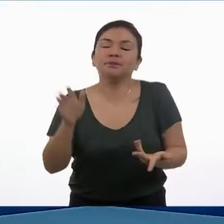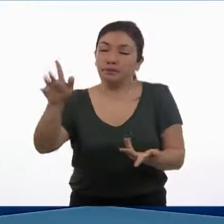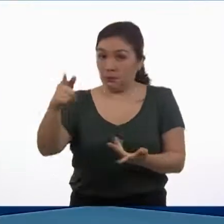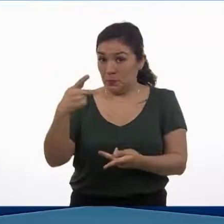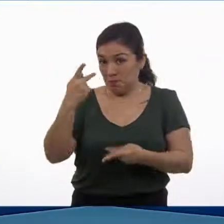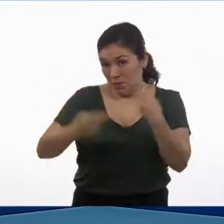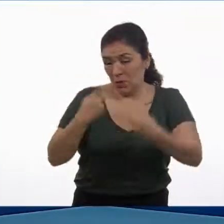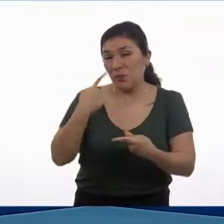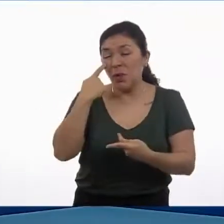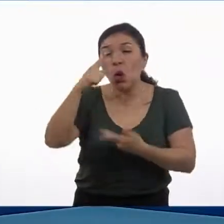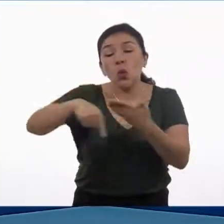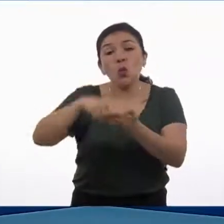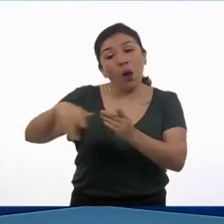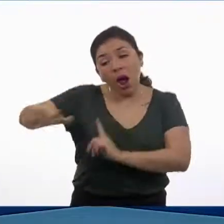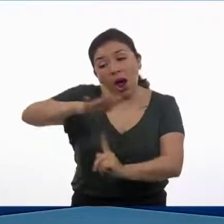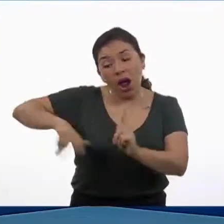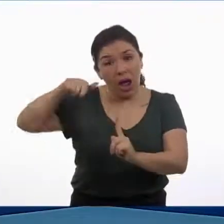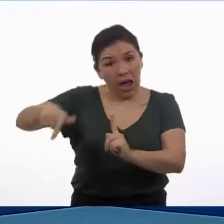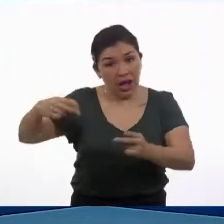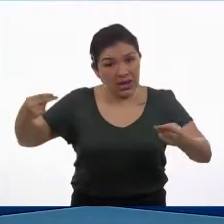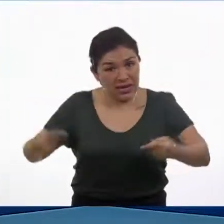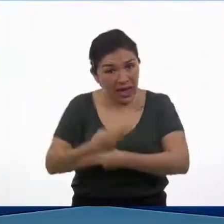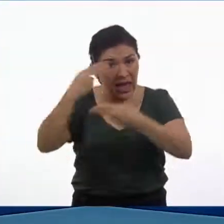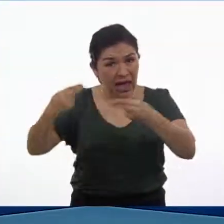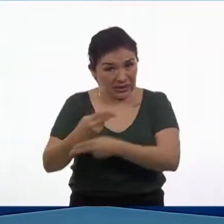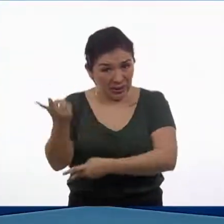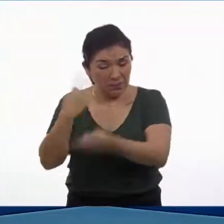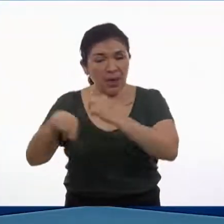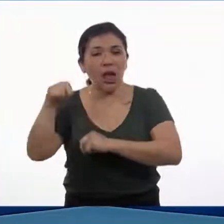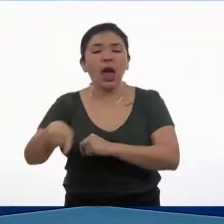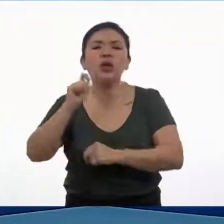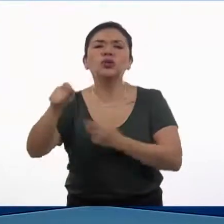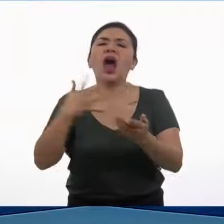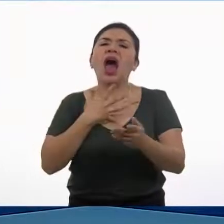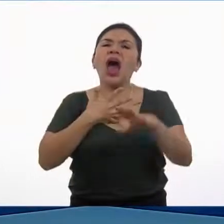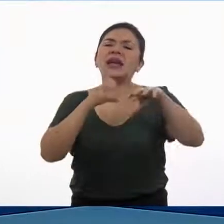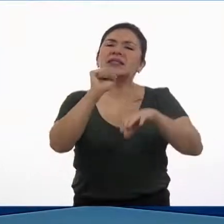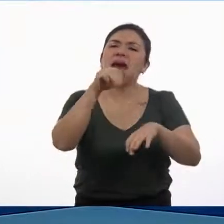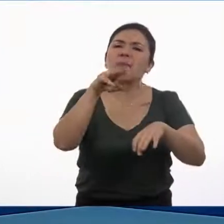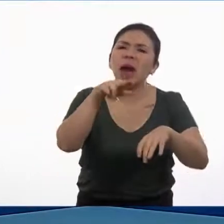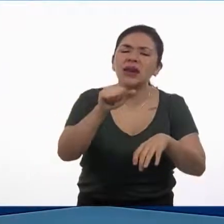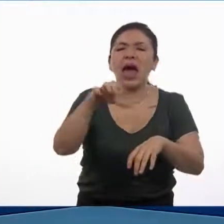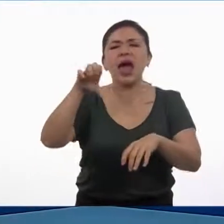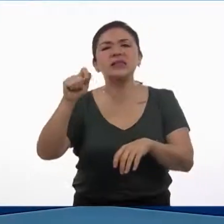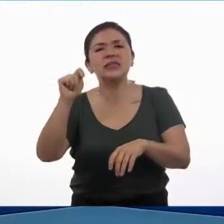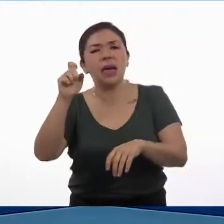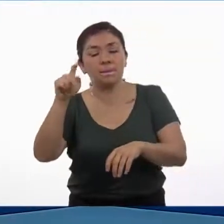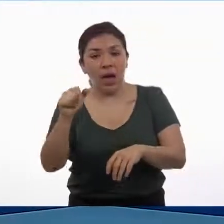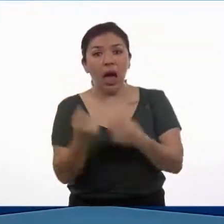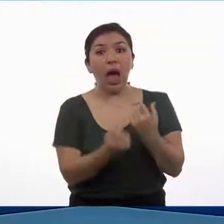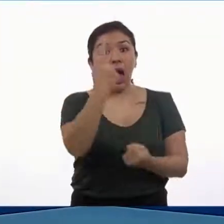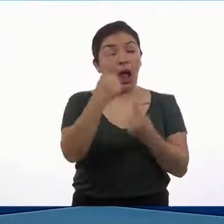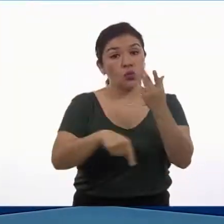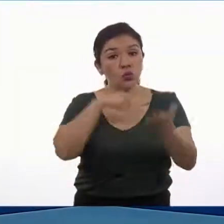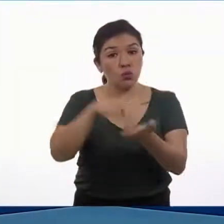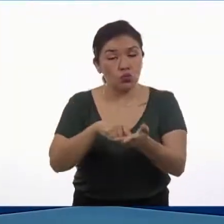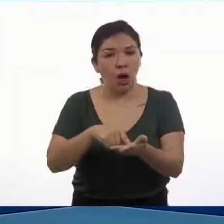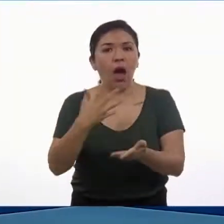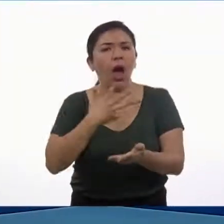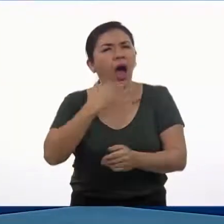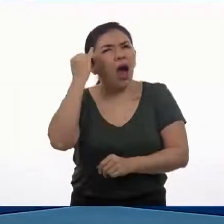zona donde ellos se asentaron es una región natural de sabana y estepa. En algunas zonas, por lo que